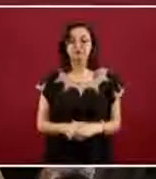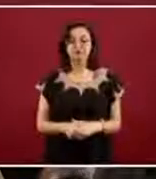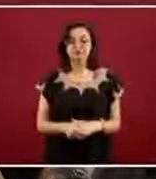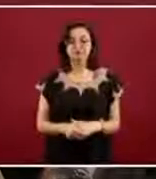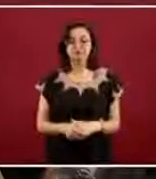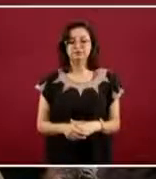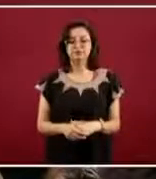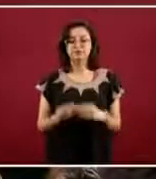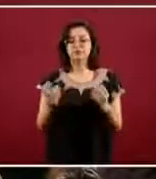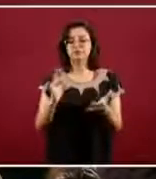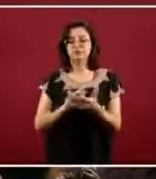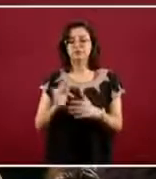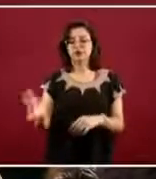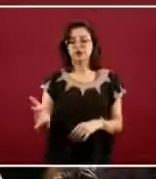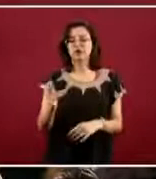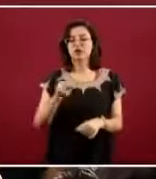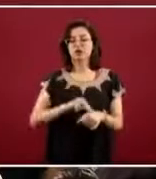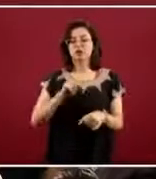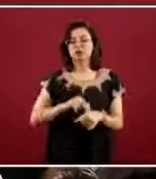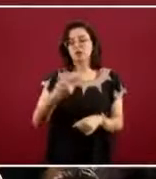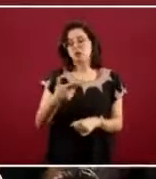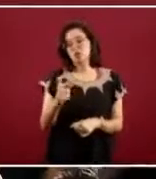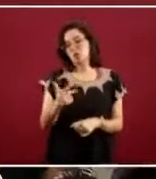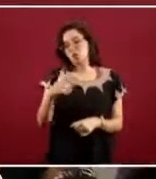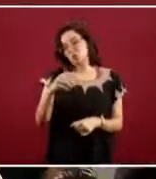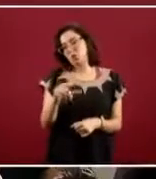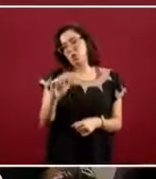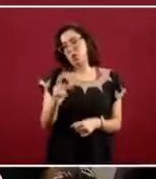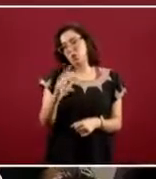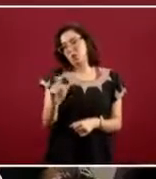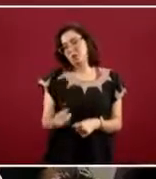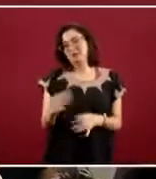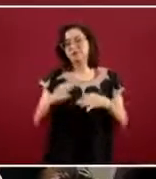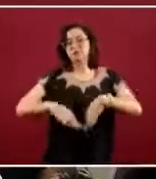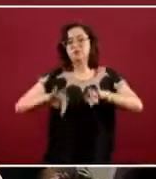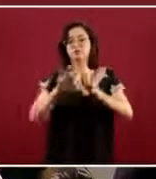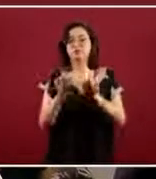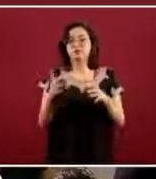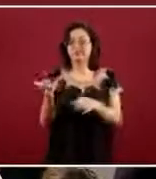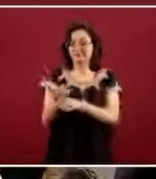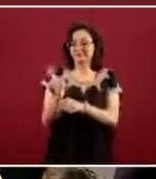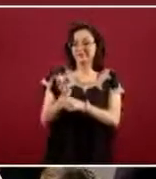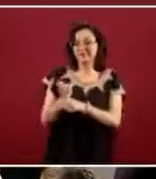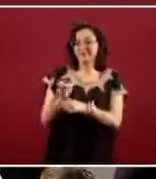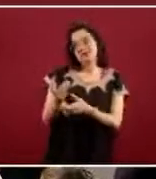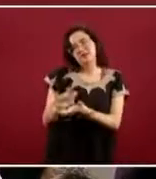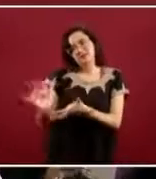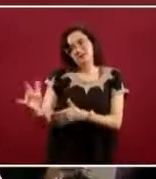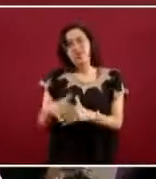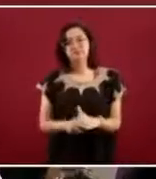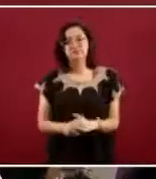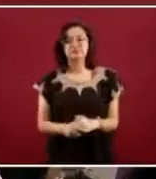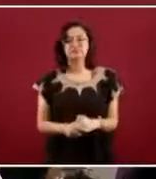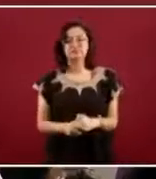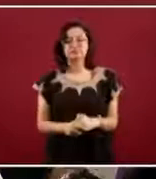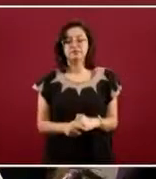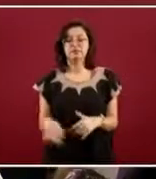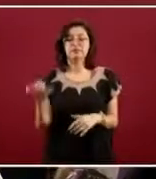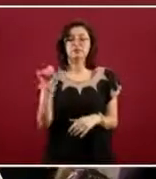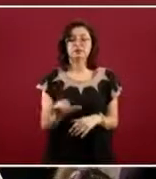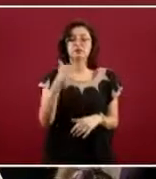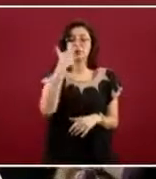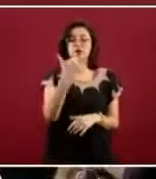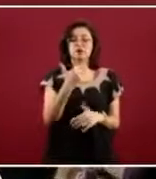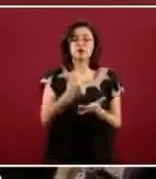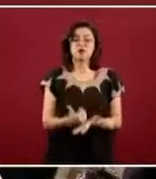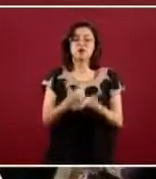gracias, doctor Hugo López-Gatell, por la invitación a este importante espacio. El día de hoy quisiéramos que nos ayuden a